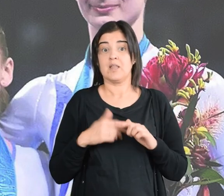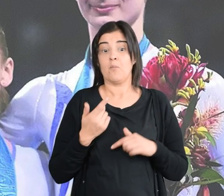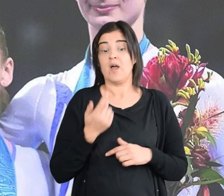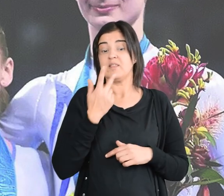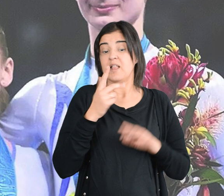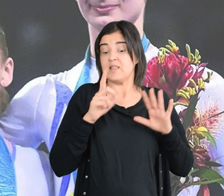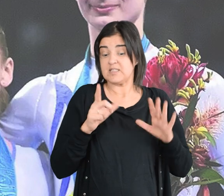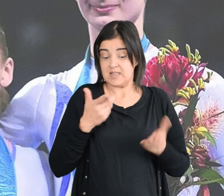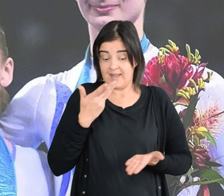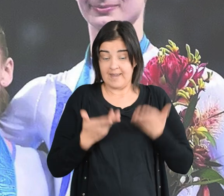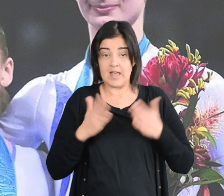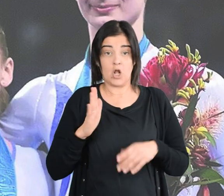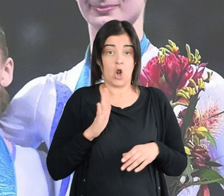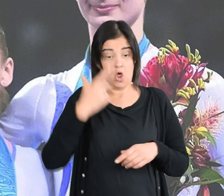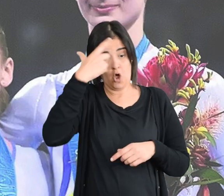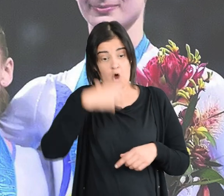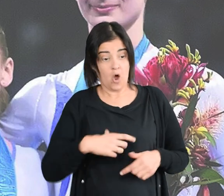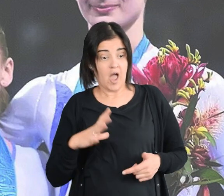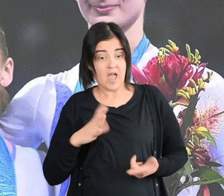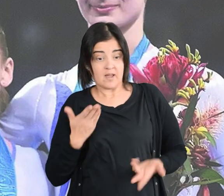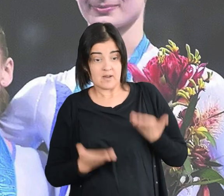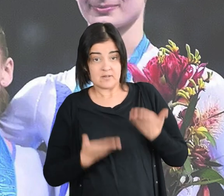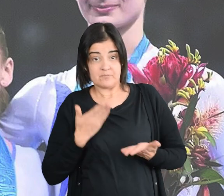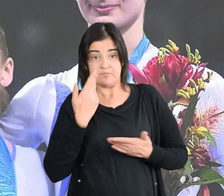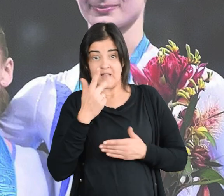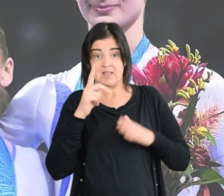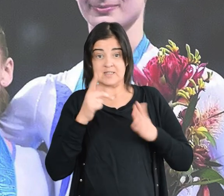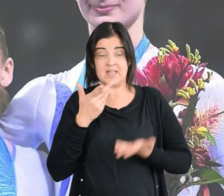con solo 37 kilogramos de peso corporal